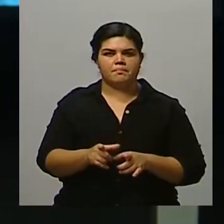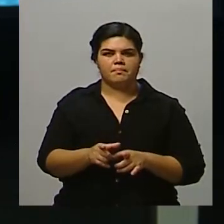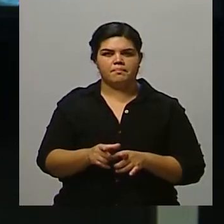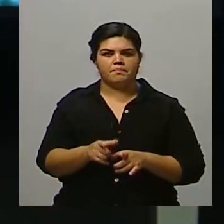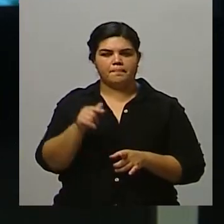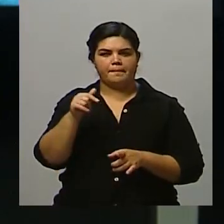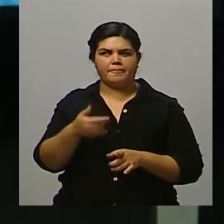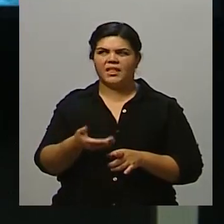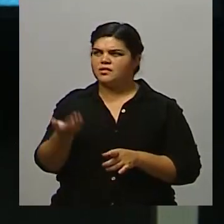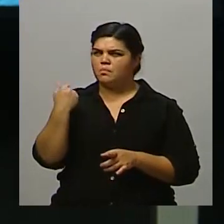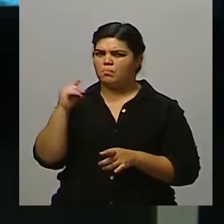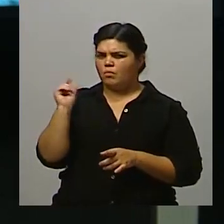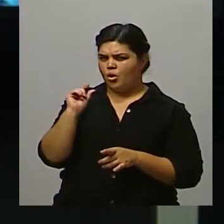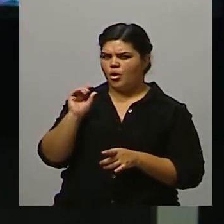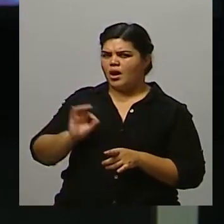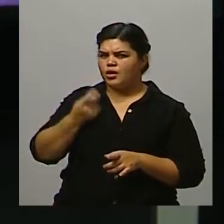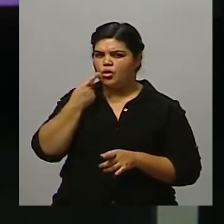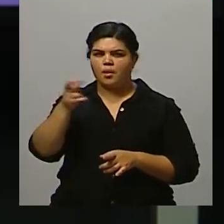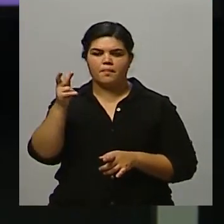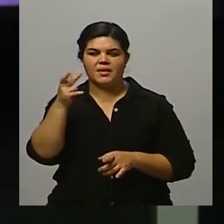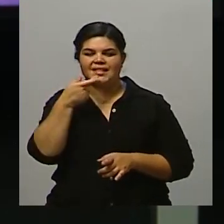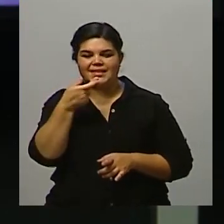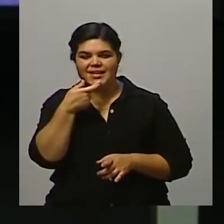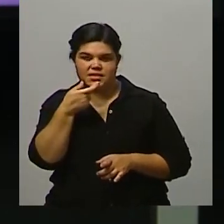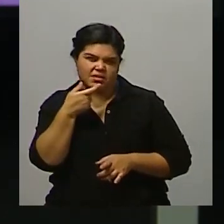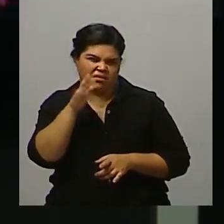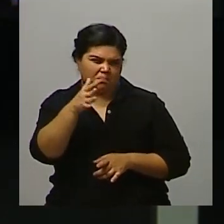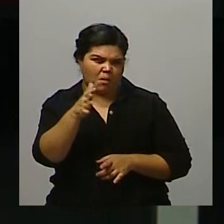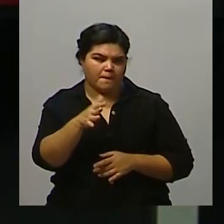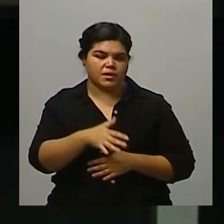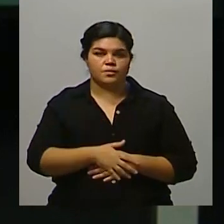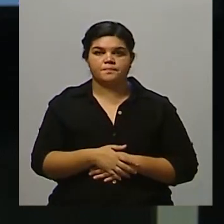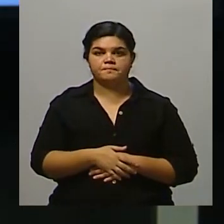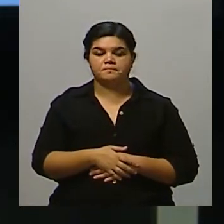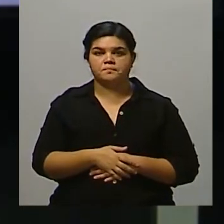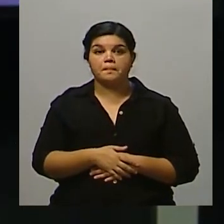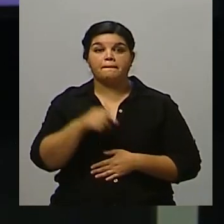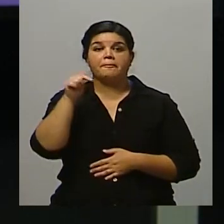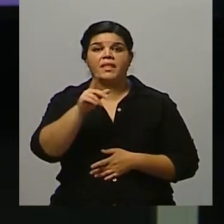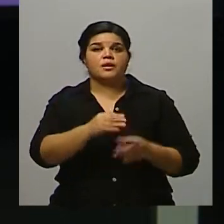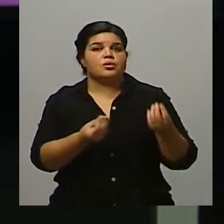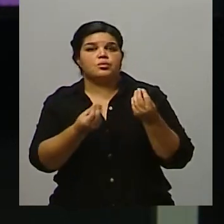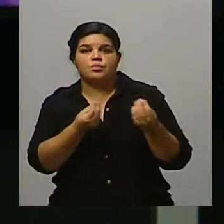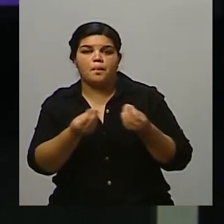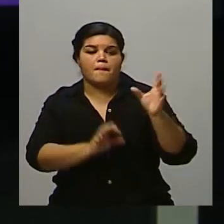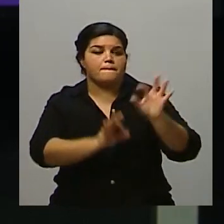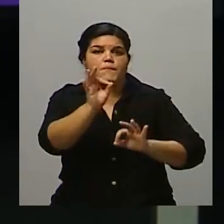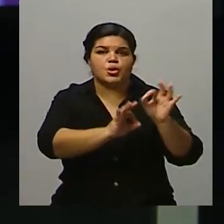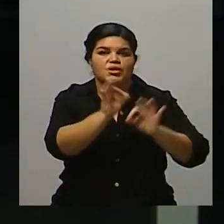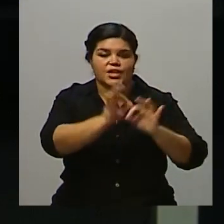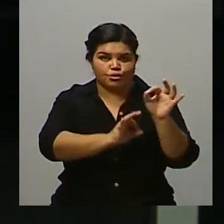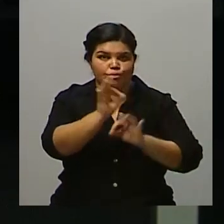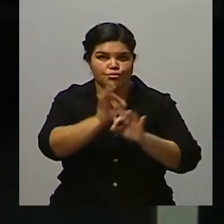mucho, porque en realidad fue en el 2017, si mal no recuerdo. 2017. ¿Cuántas de este tipo de proyectos, con este